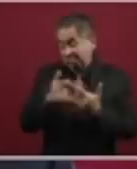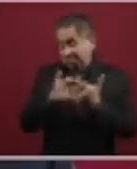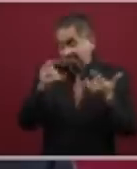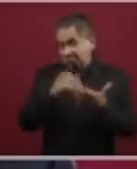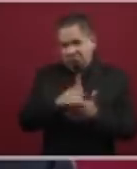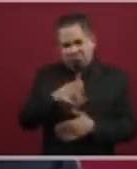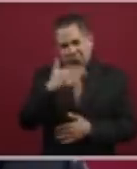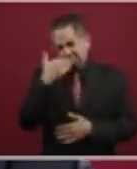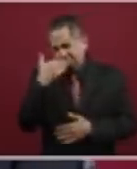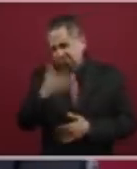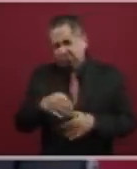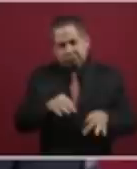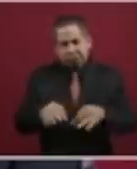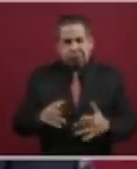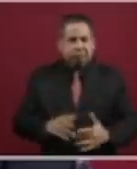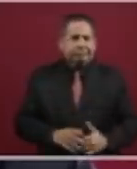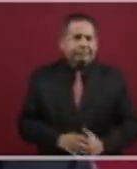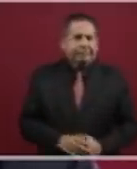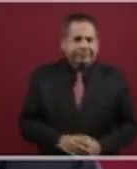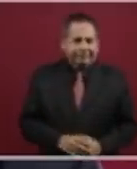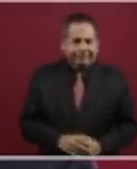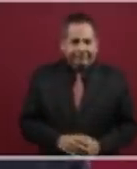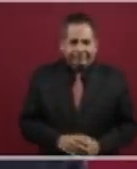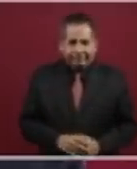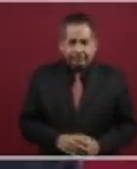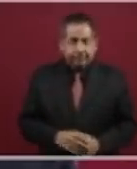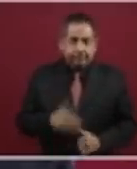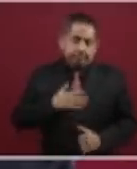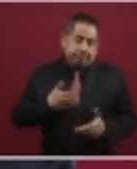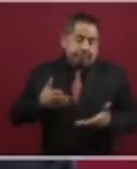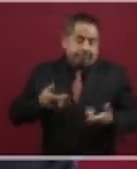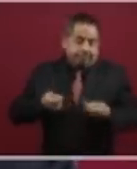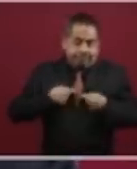noble oficio, pero pues me tocó esto,